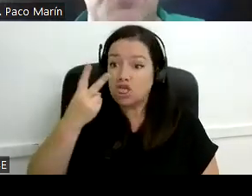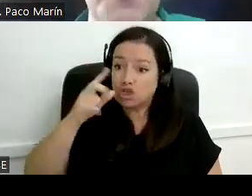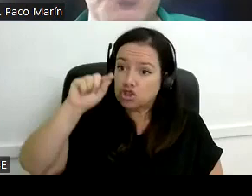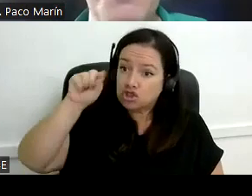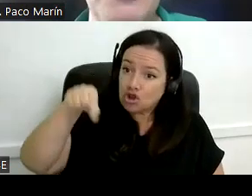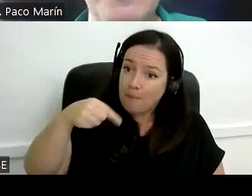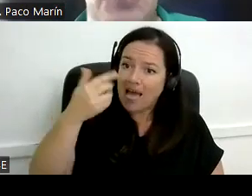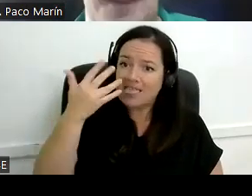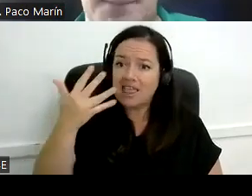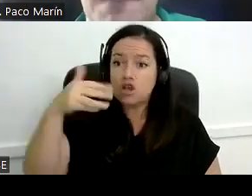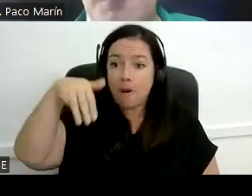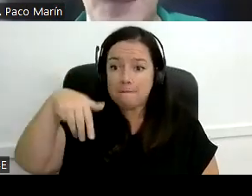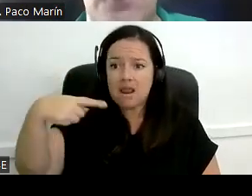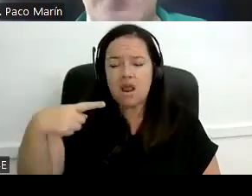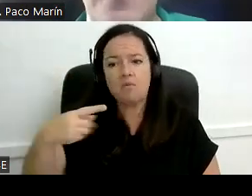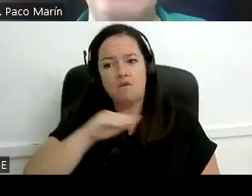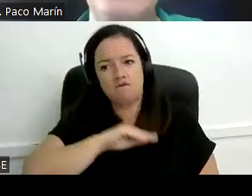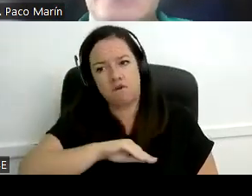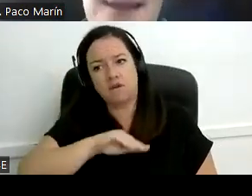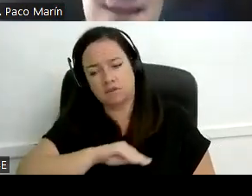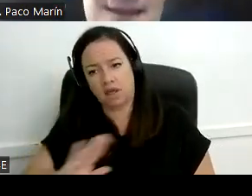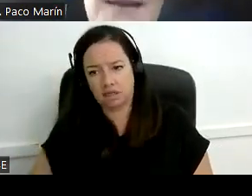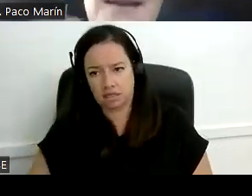sea, 2 comprimidos y medio de lorazepam, de Orfidal.